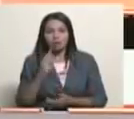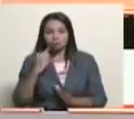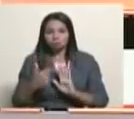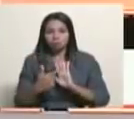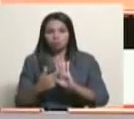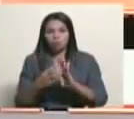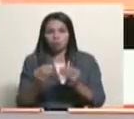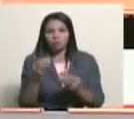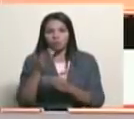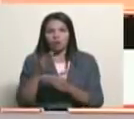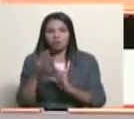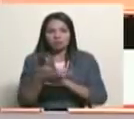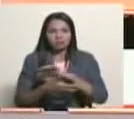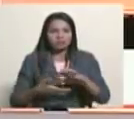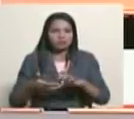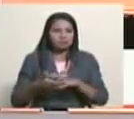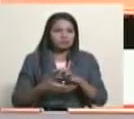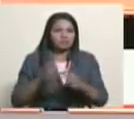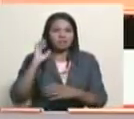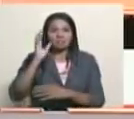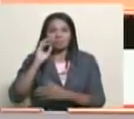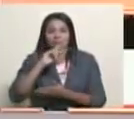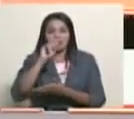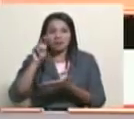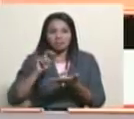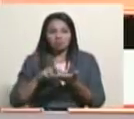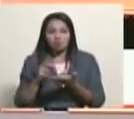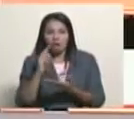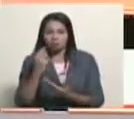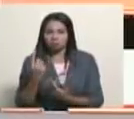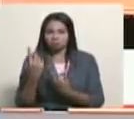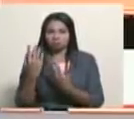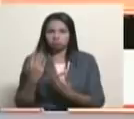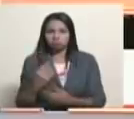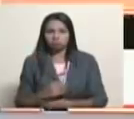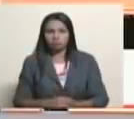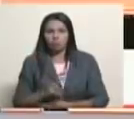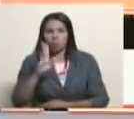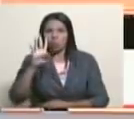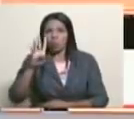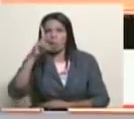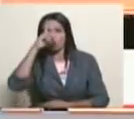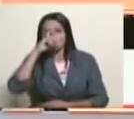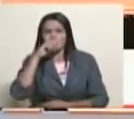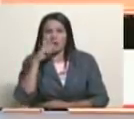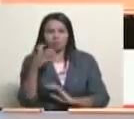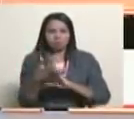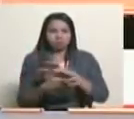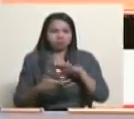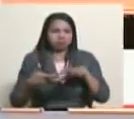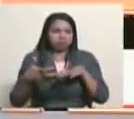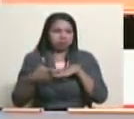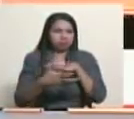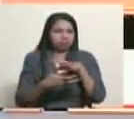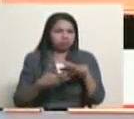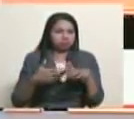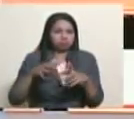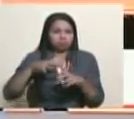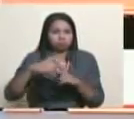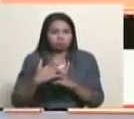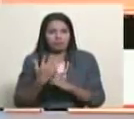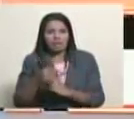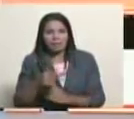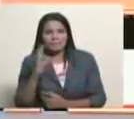mostrando lo que fue el desastre en la Asamblea Nacional, adeco burguesa esta. 4 años de desastre, volvieron el